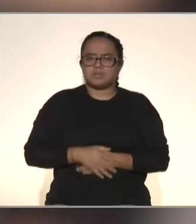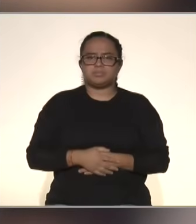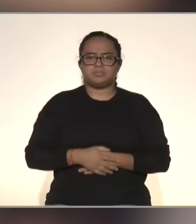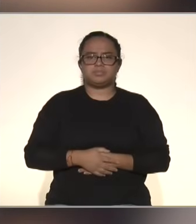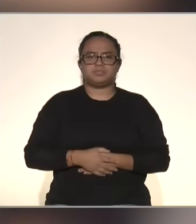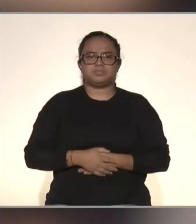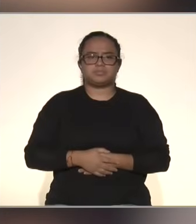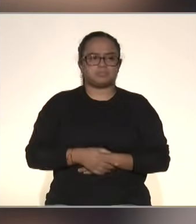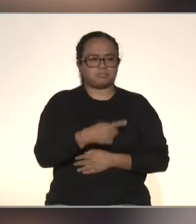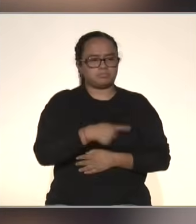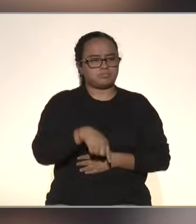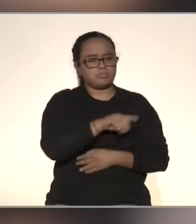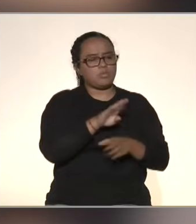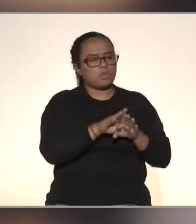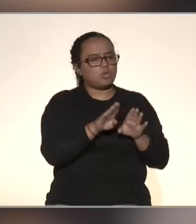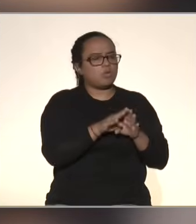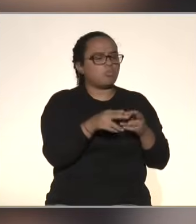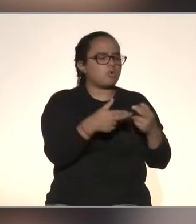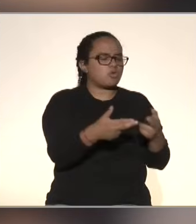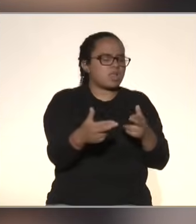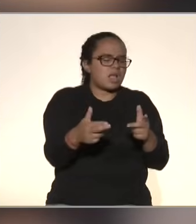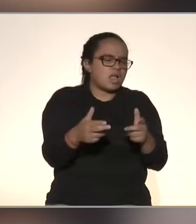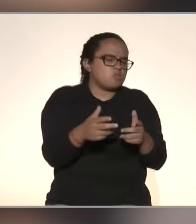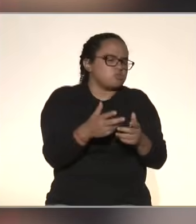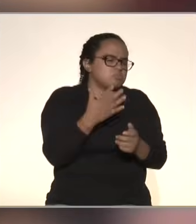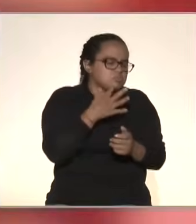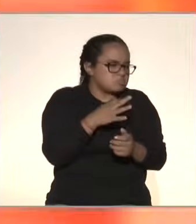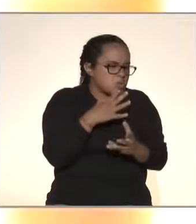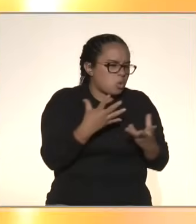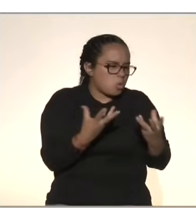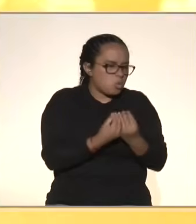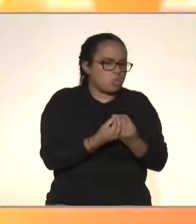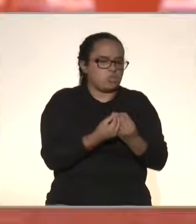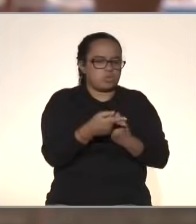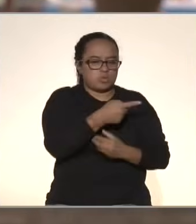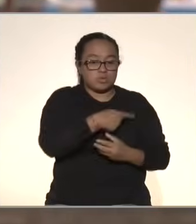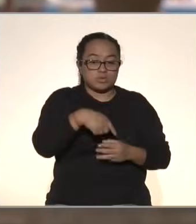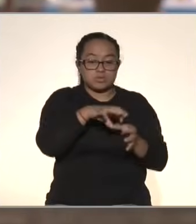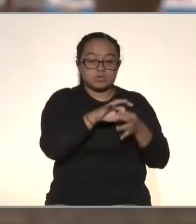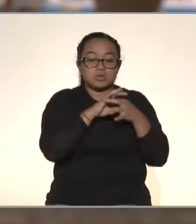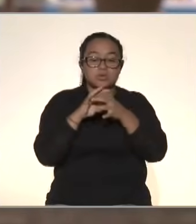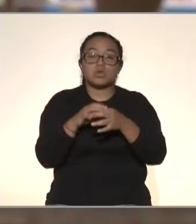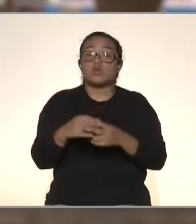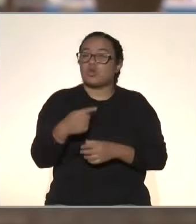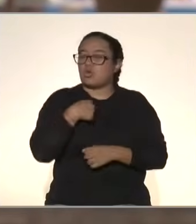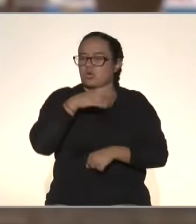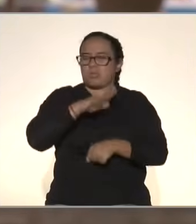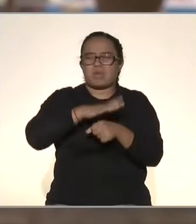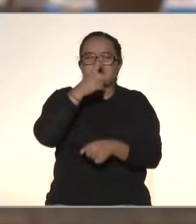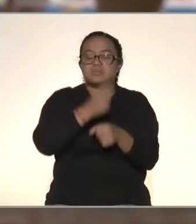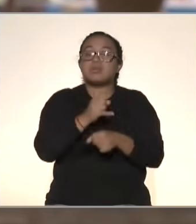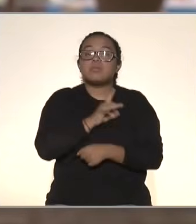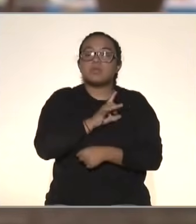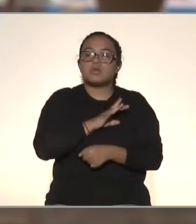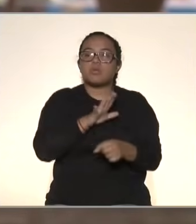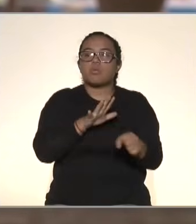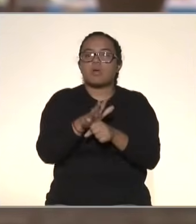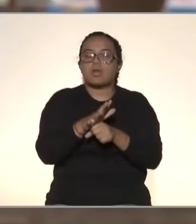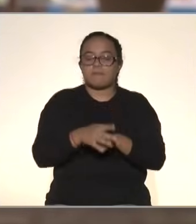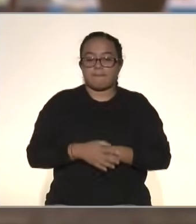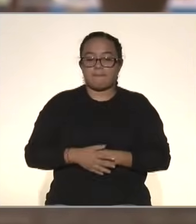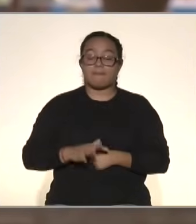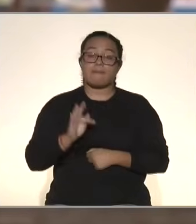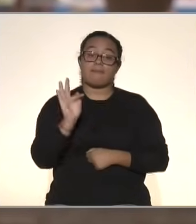darnos pequeños regalos, estar reunidos. Creo que el principal miedo que yo tenía era sentir